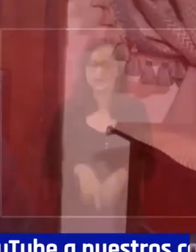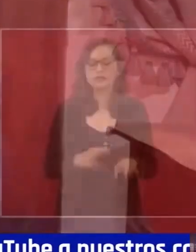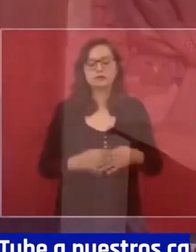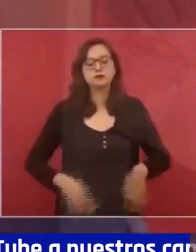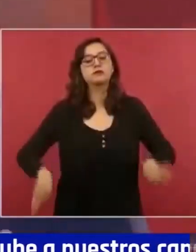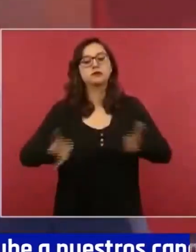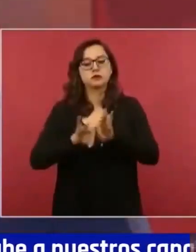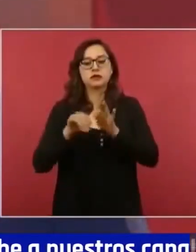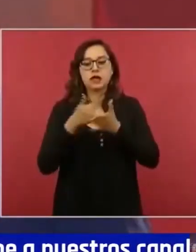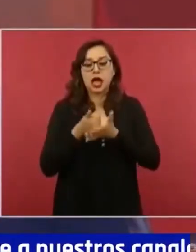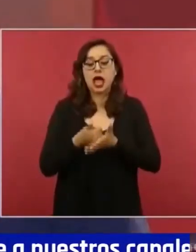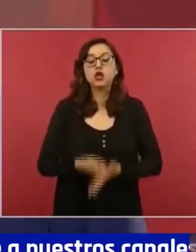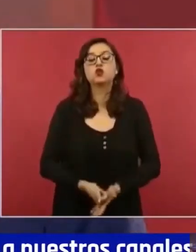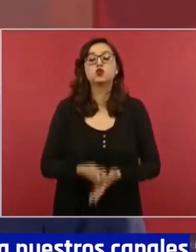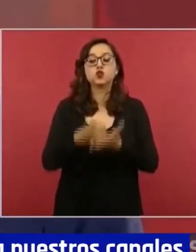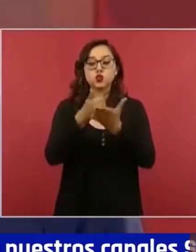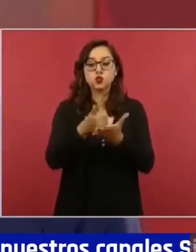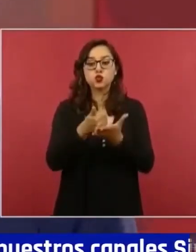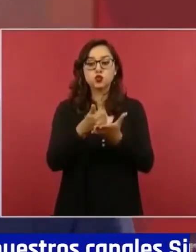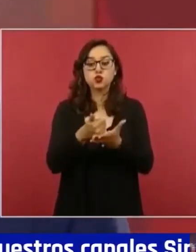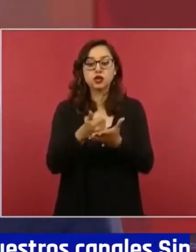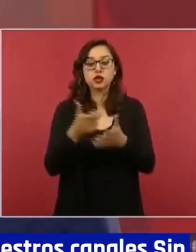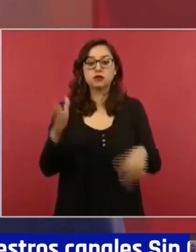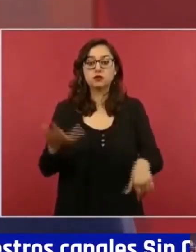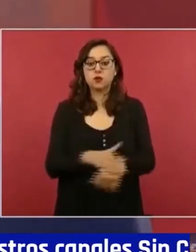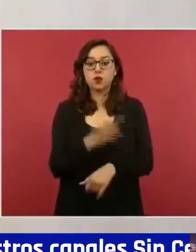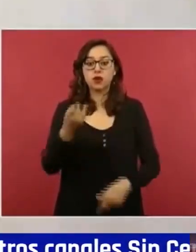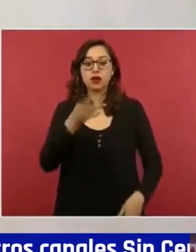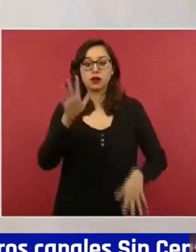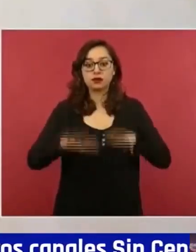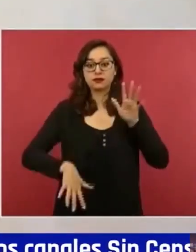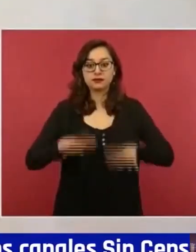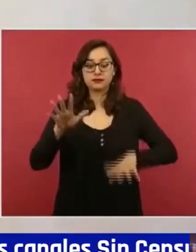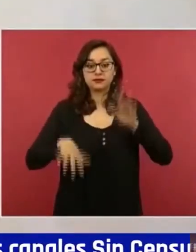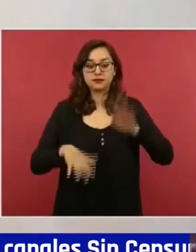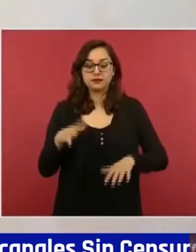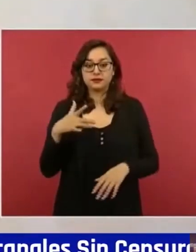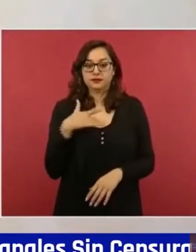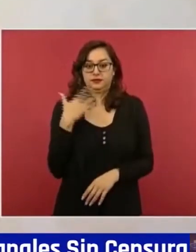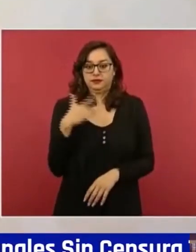en la mañanera lamentó que los ministros